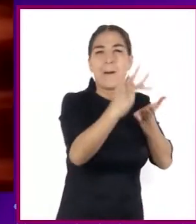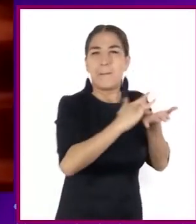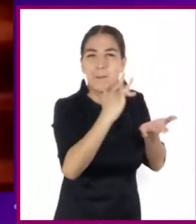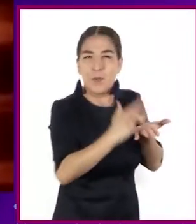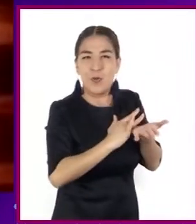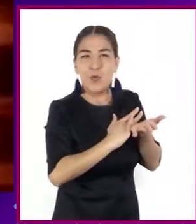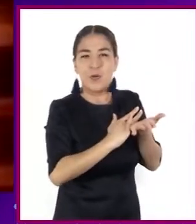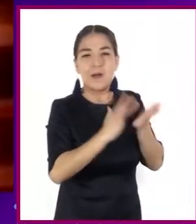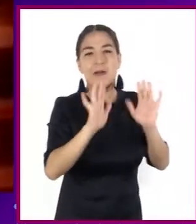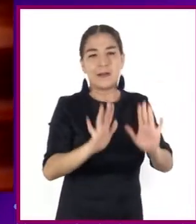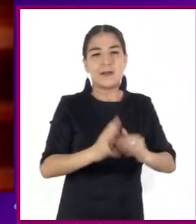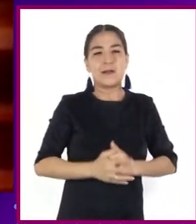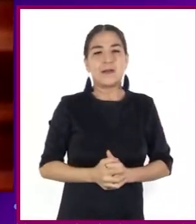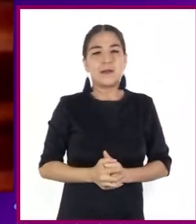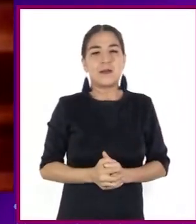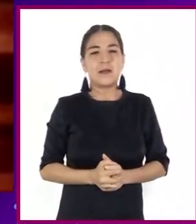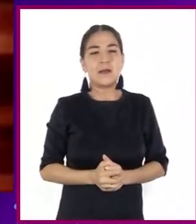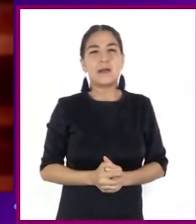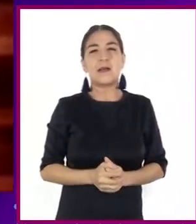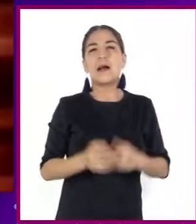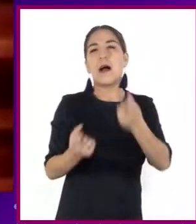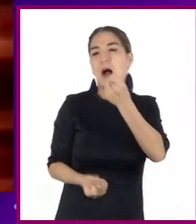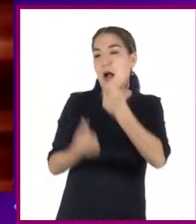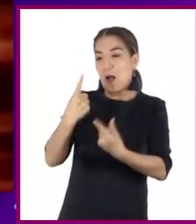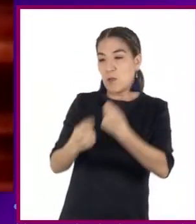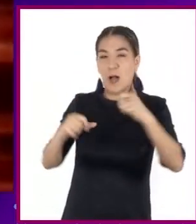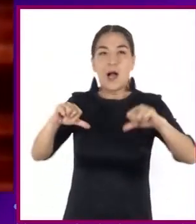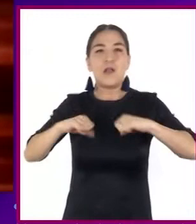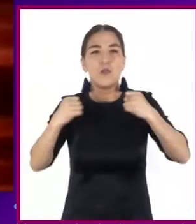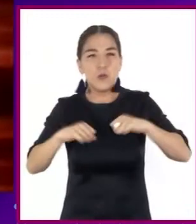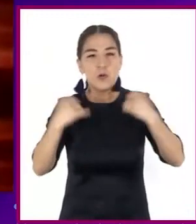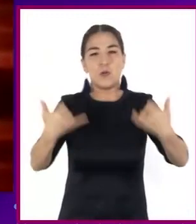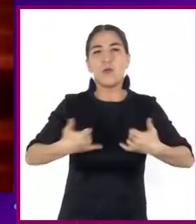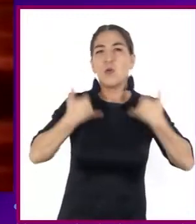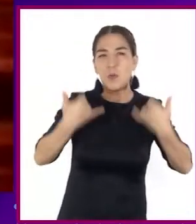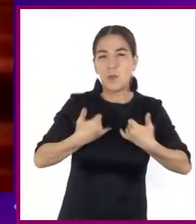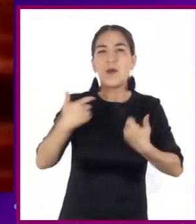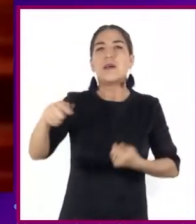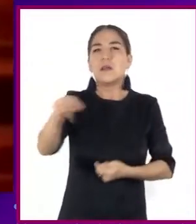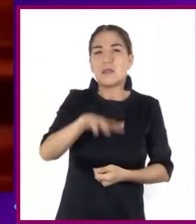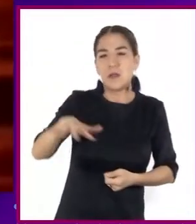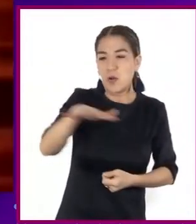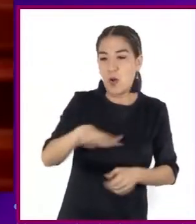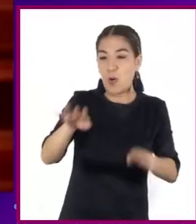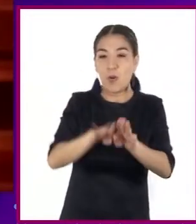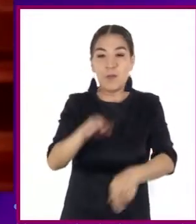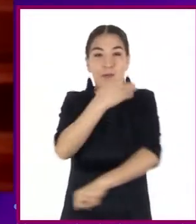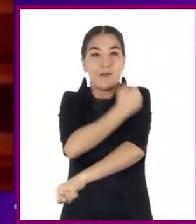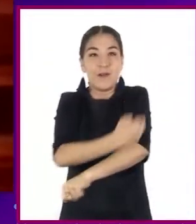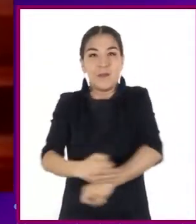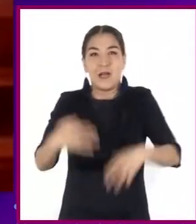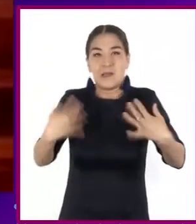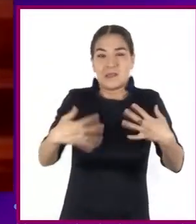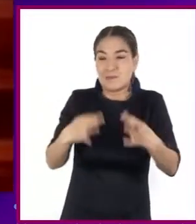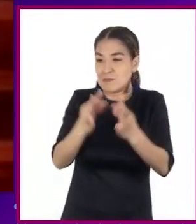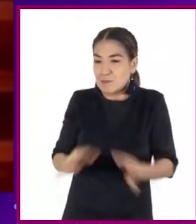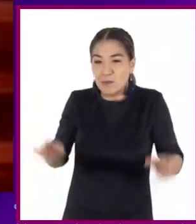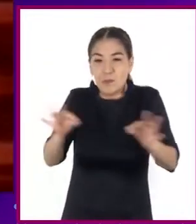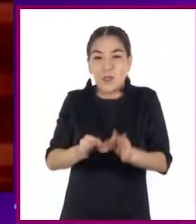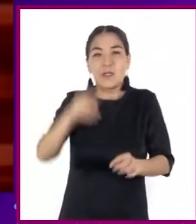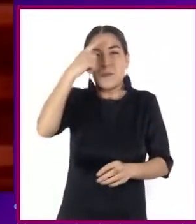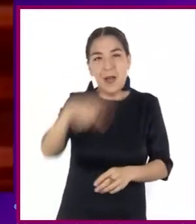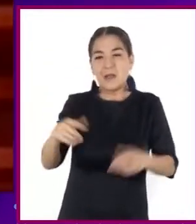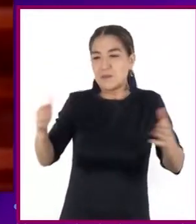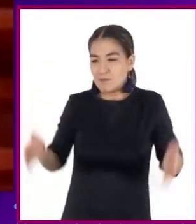de acuerdo ahorita, ahorita en algunos adolescentes y jóvenes la familia está jugando un papel que sí es muy importante porque a partir de eso los